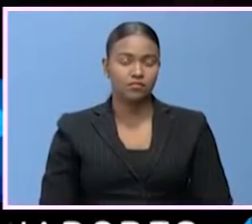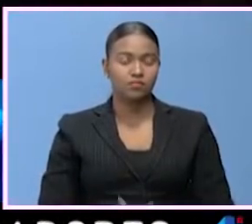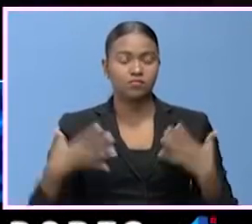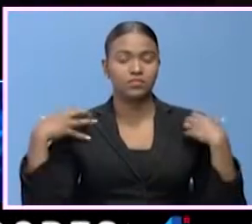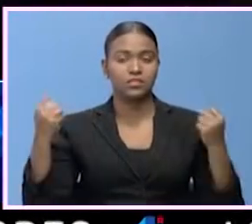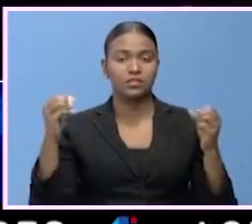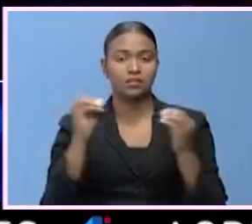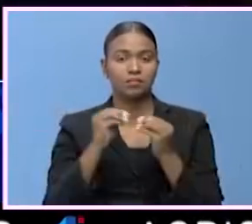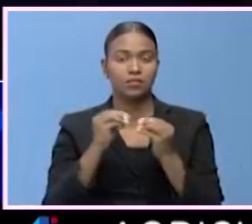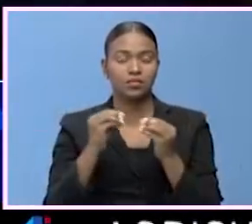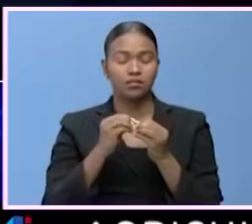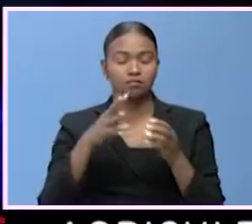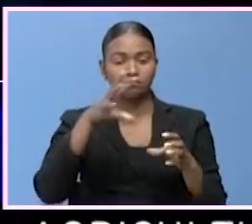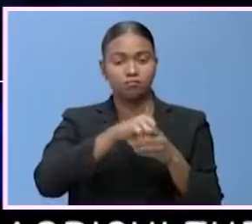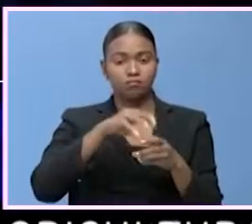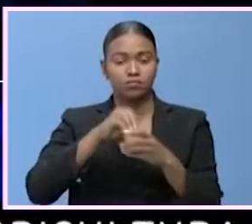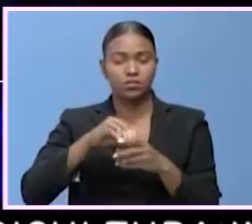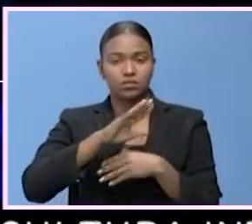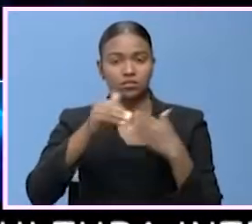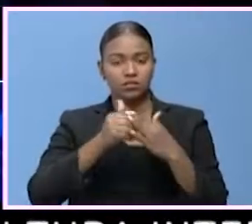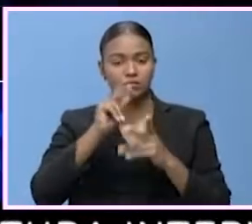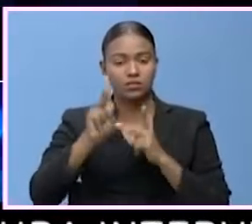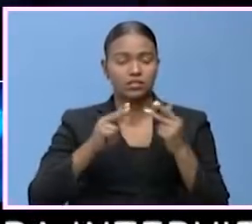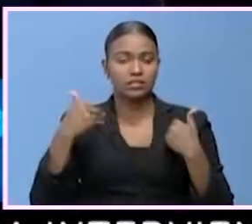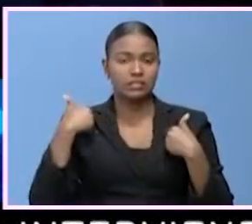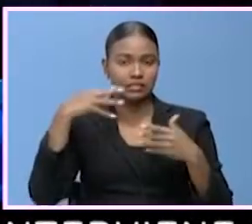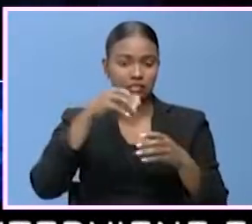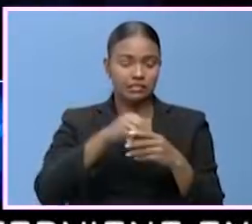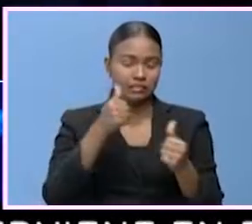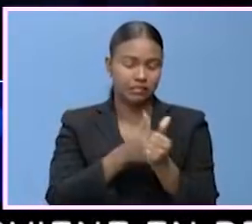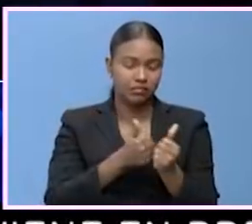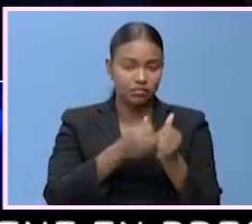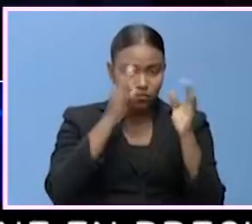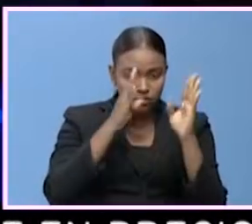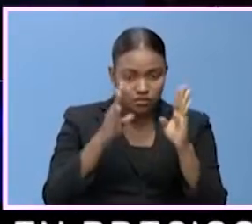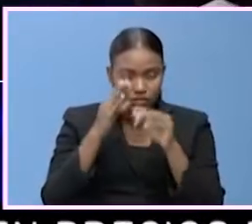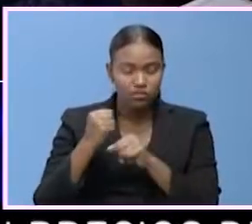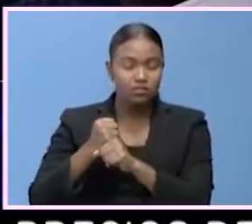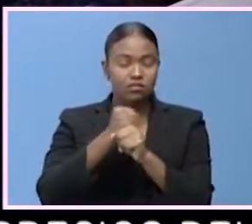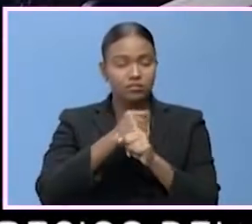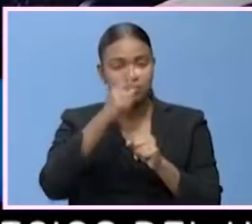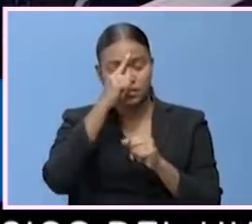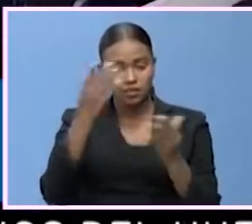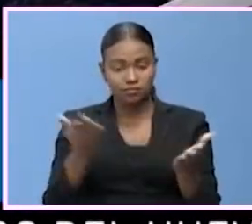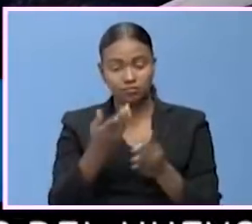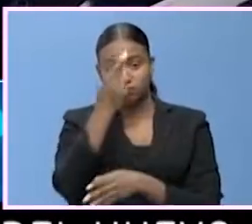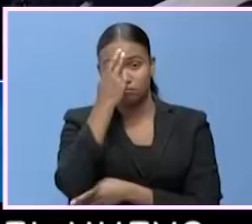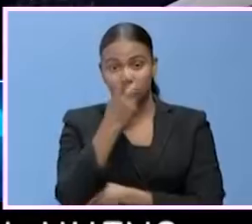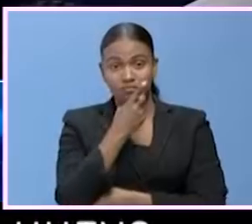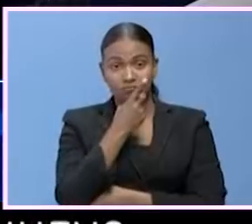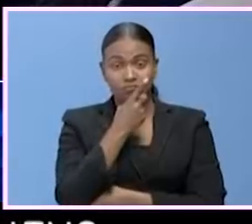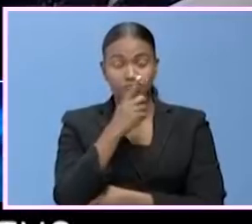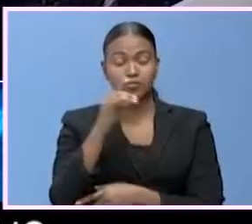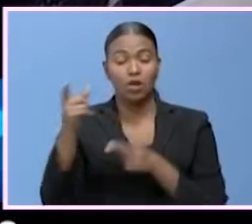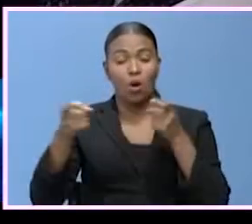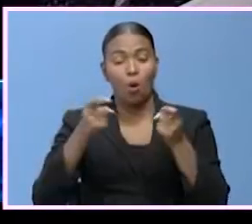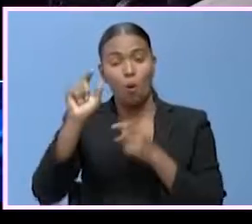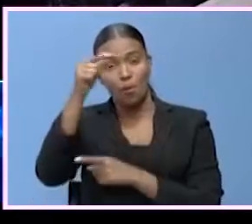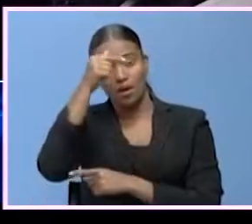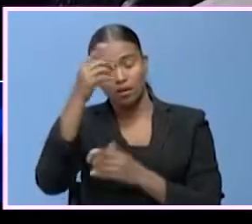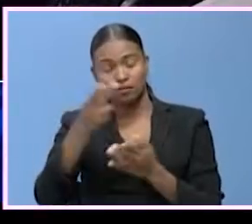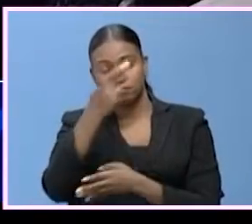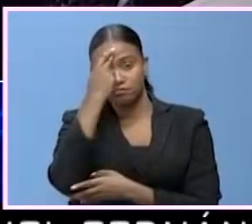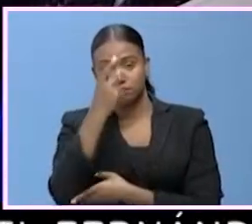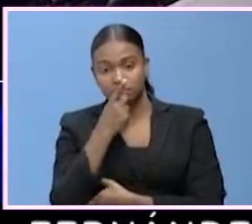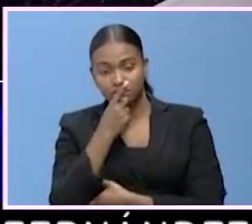Fortalecer la seguridad, integrando todos los actores sociales de asistencia, de seguridad en nuestro país. los gobiernos locales,